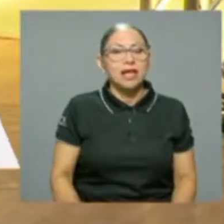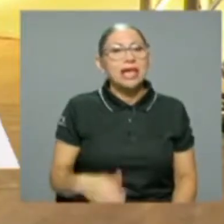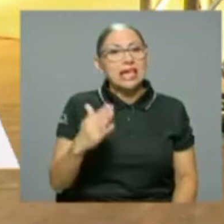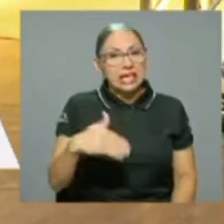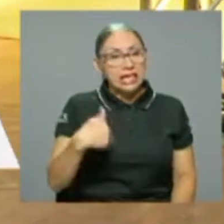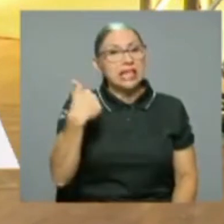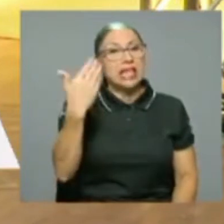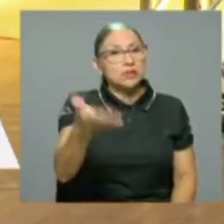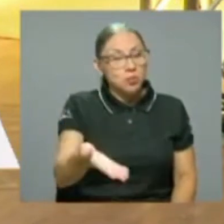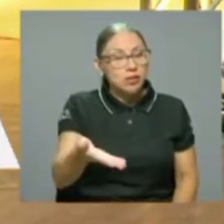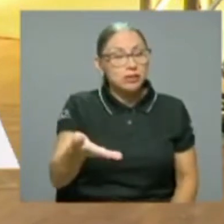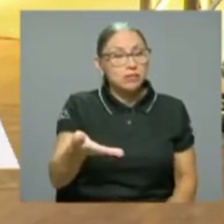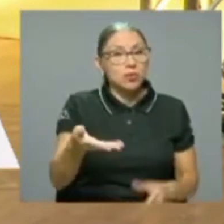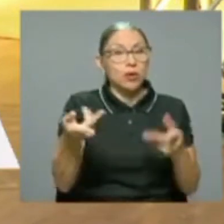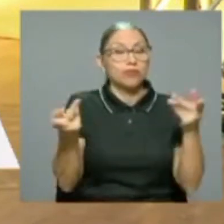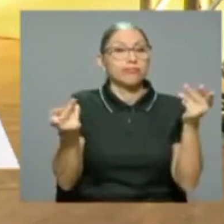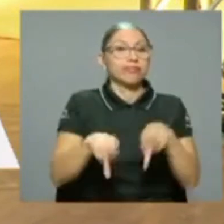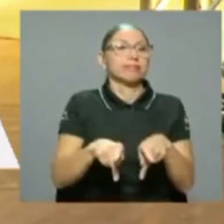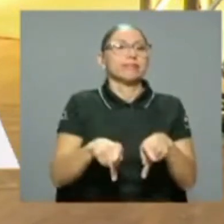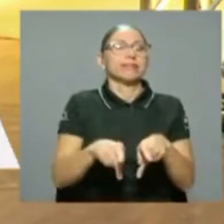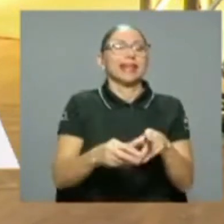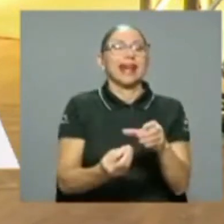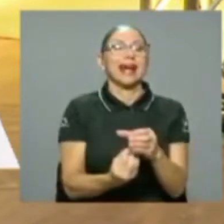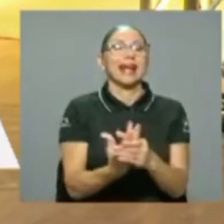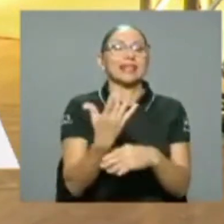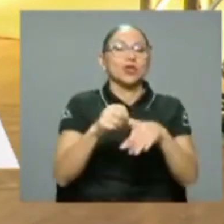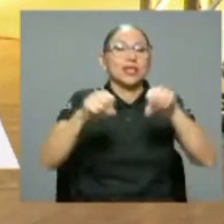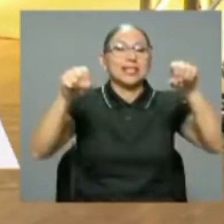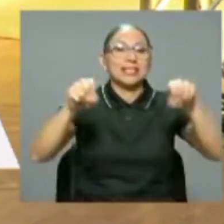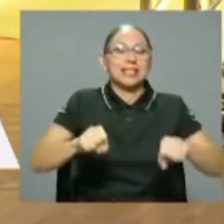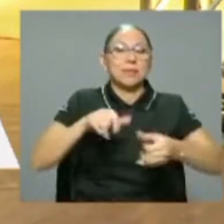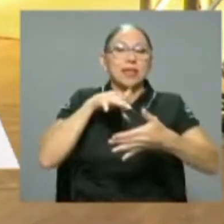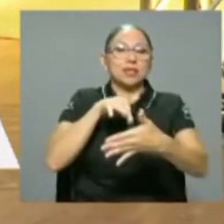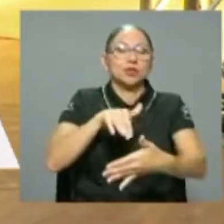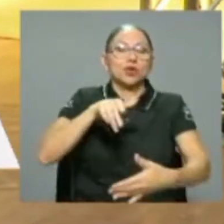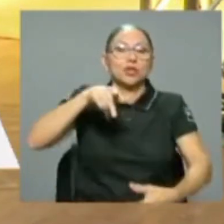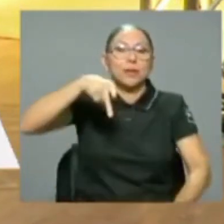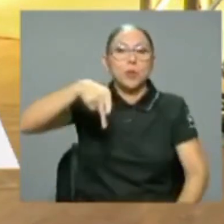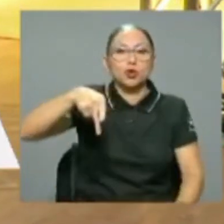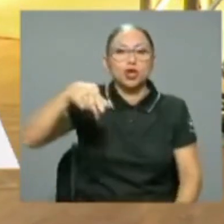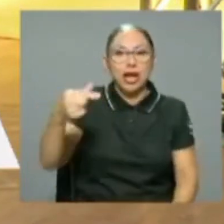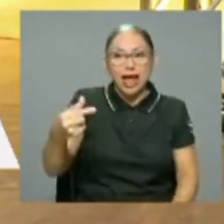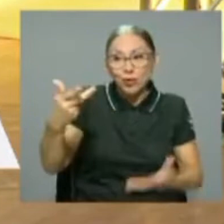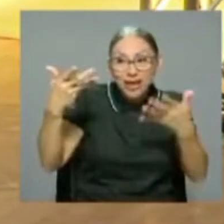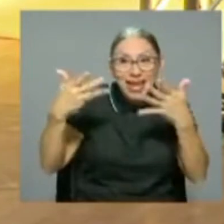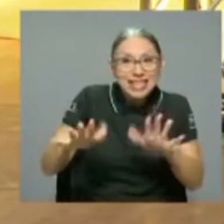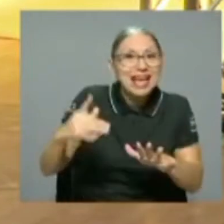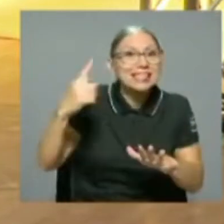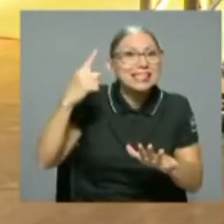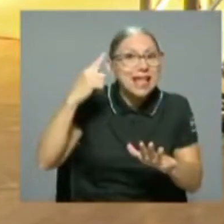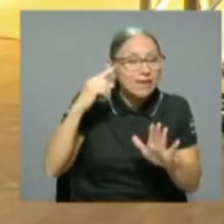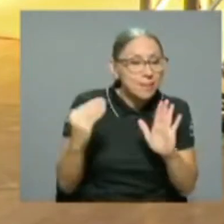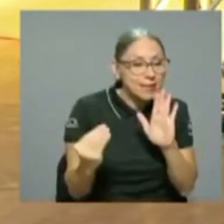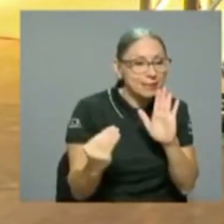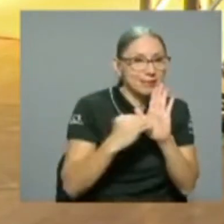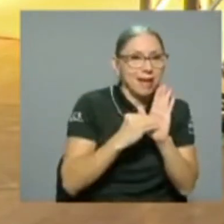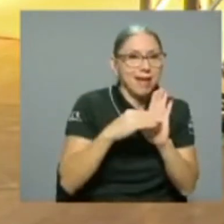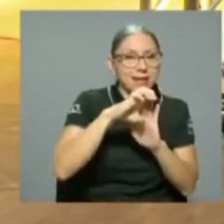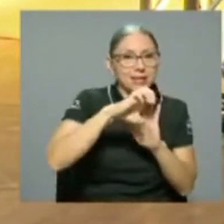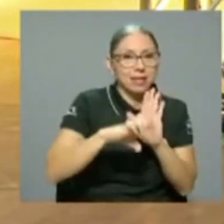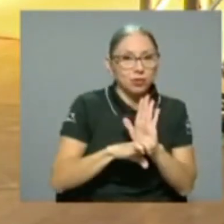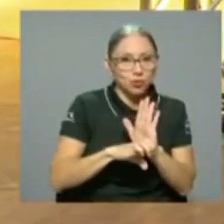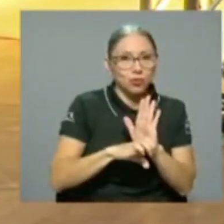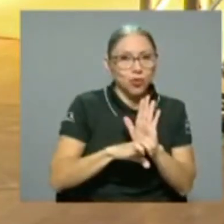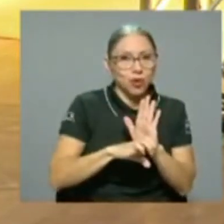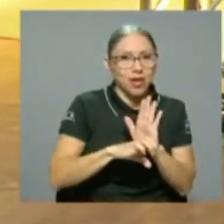cuando se suscitó la creación del sistema de estudios de posgrado que ya estaba prevista en el estatuto, entonces